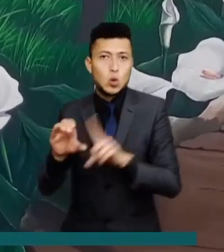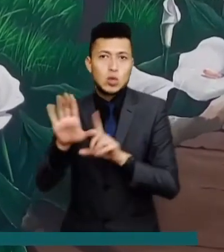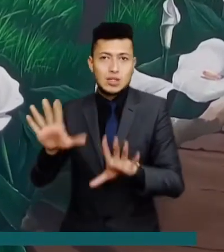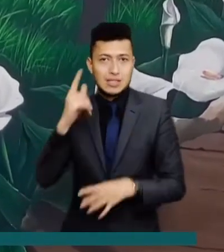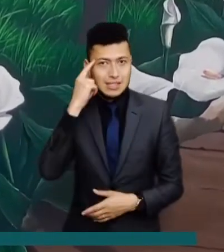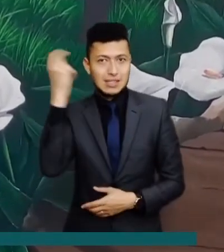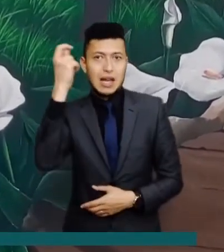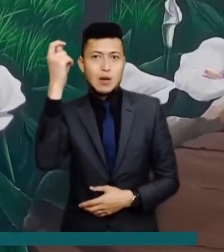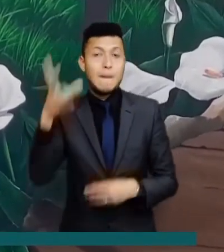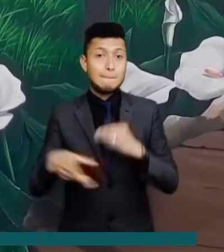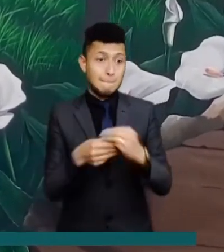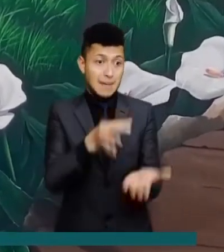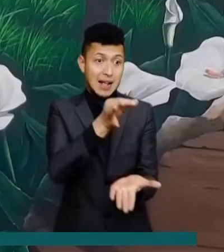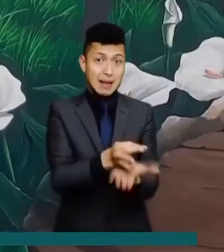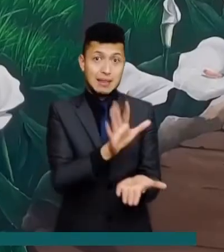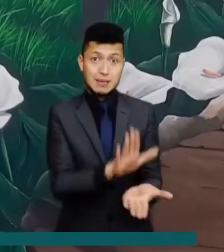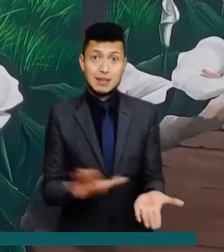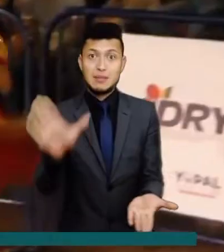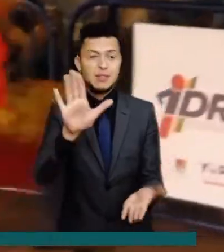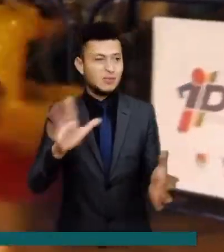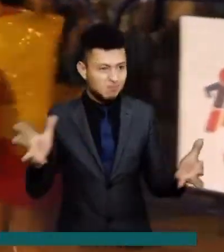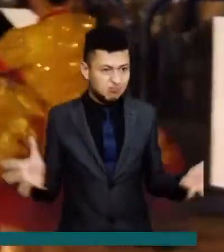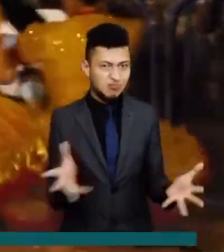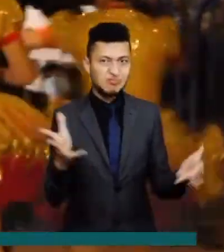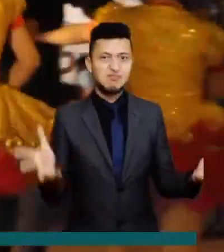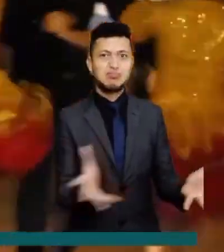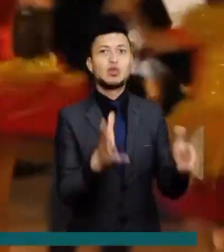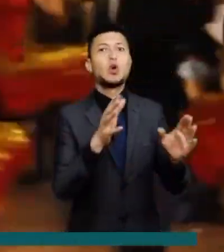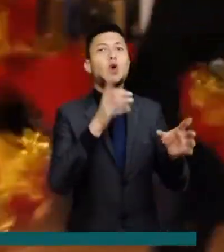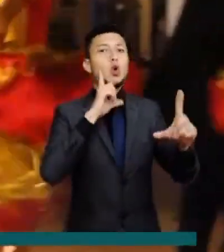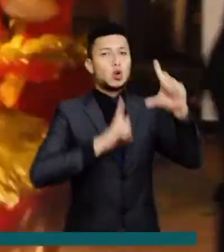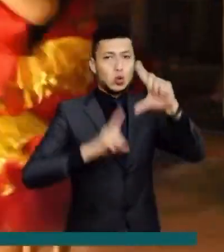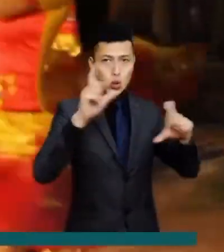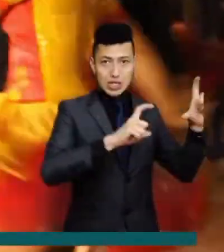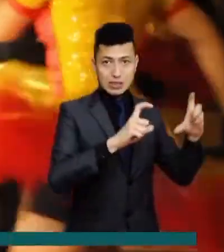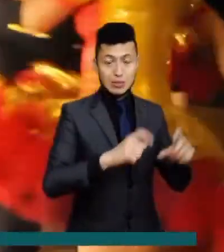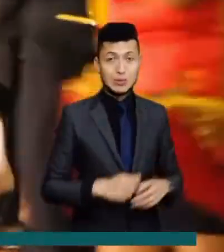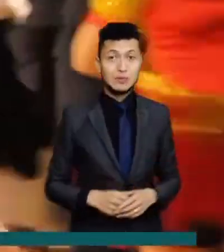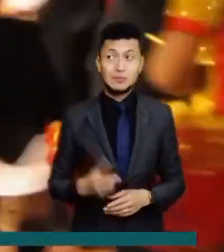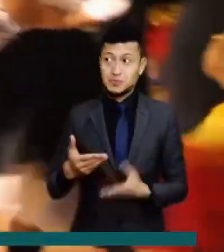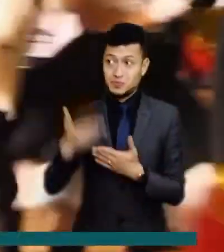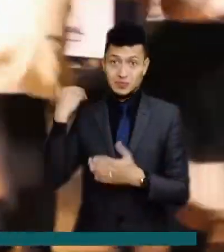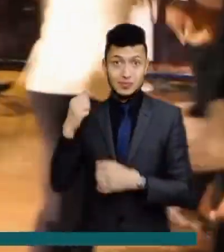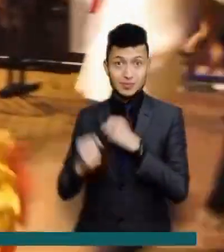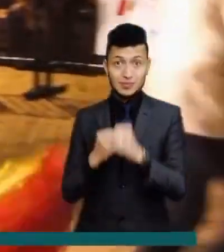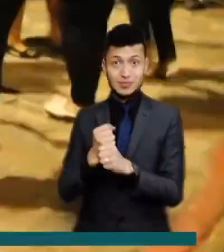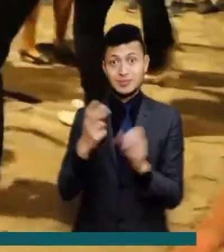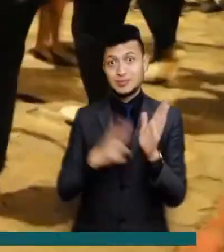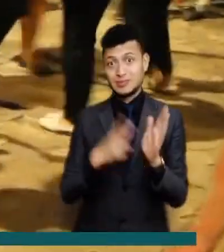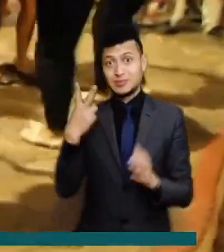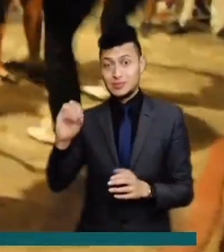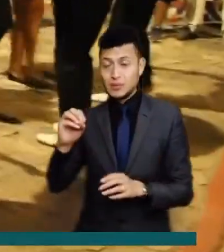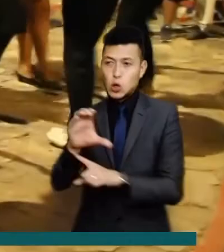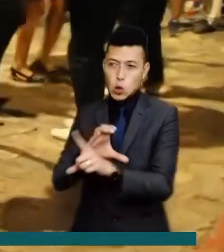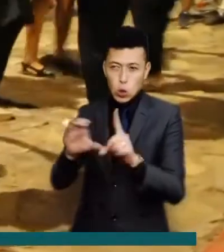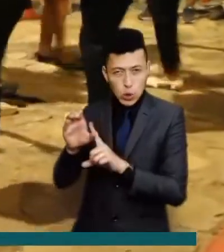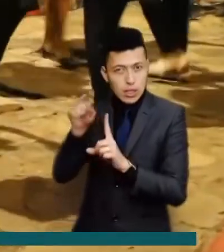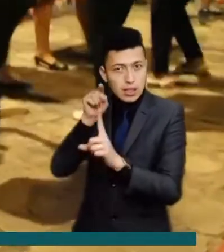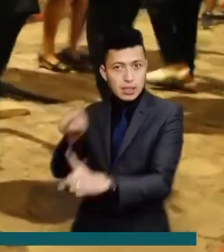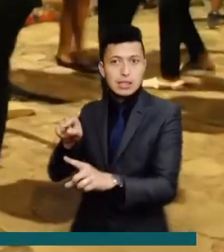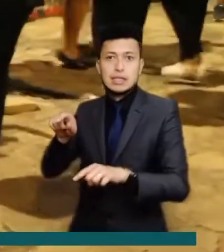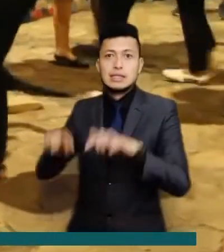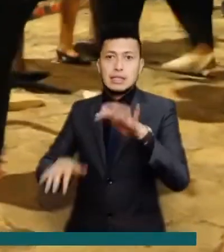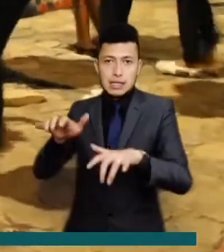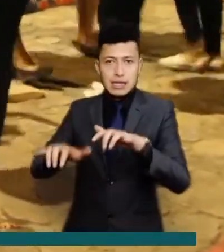capital del departamento como un destino turístico. Hasta mediados del 2020, todo lo relacionado con cultura se manejaba desde la Secretaría de Educación